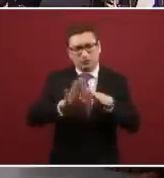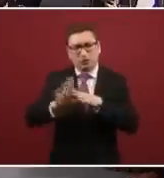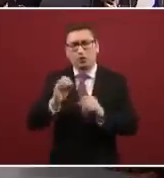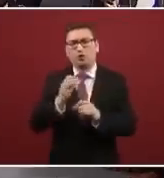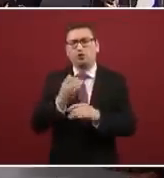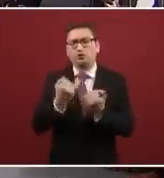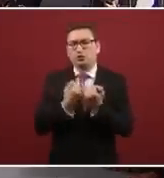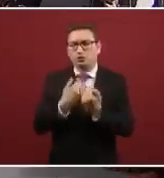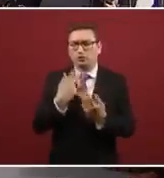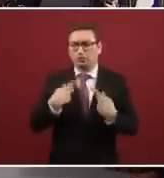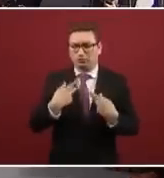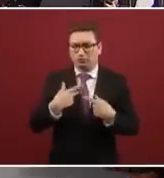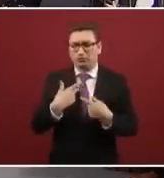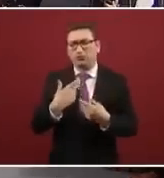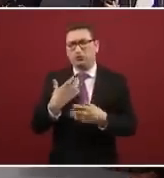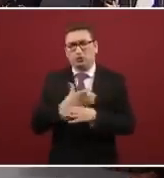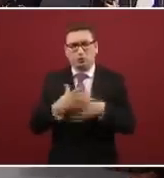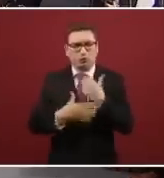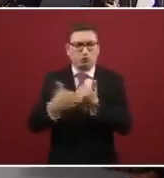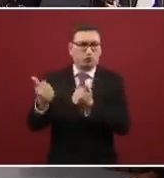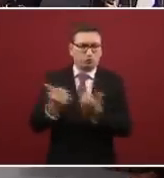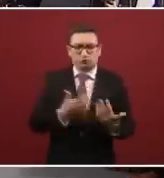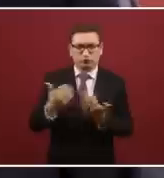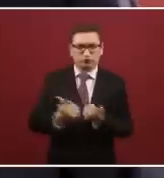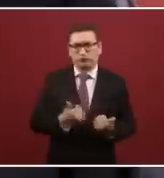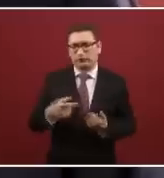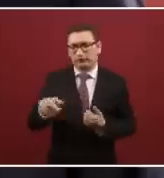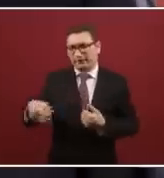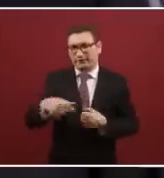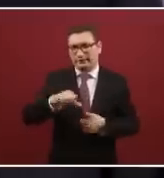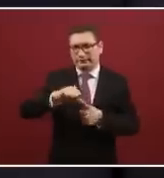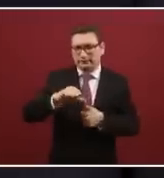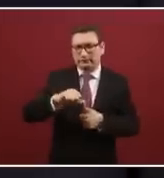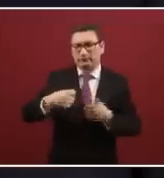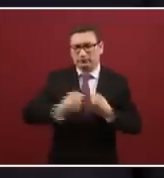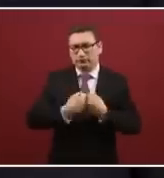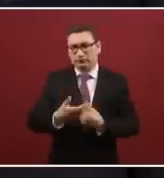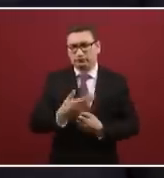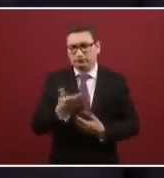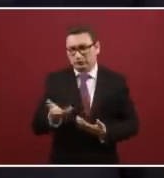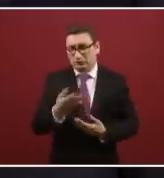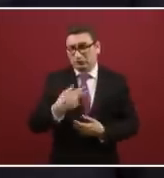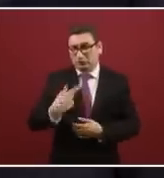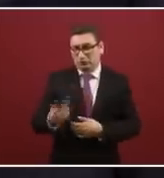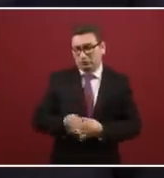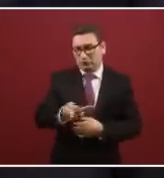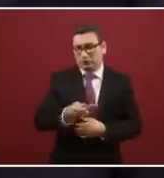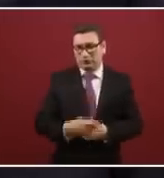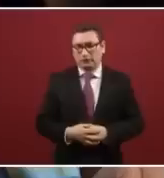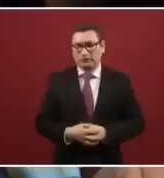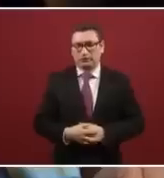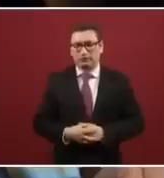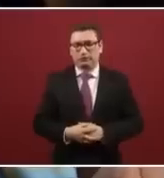mercancías en esa región del país. La pregunta concreta, presidente, es: